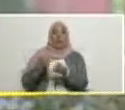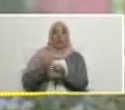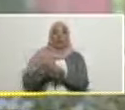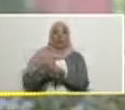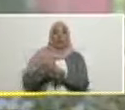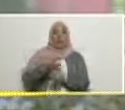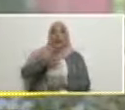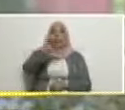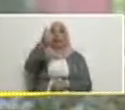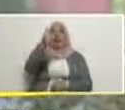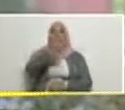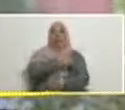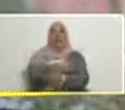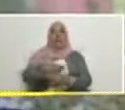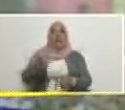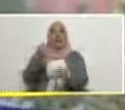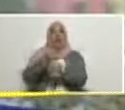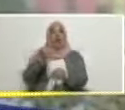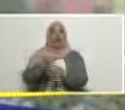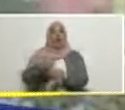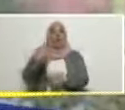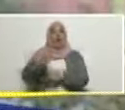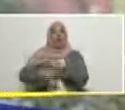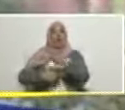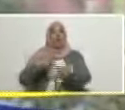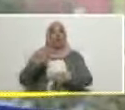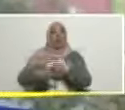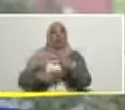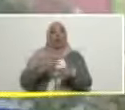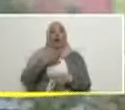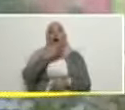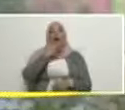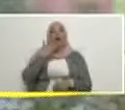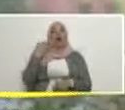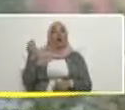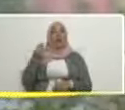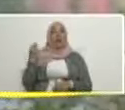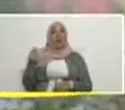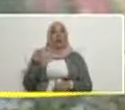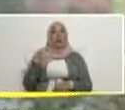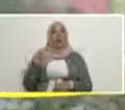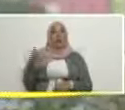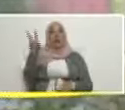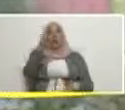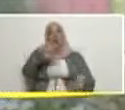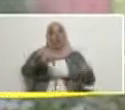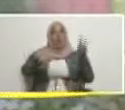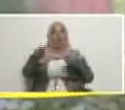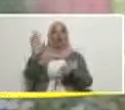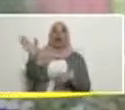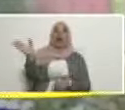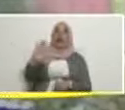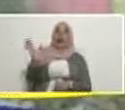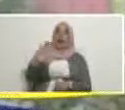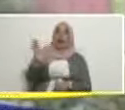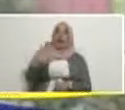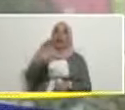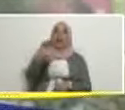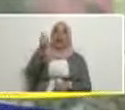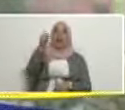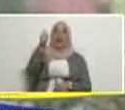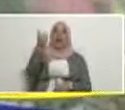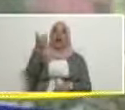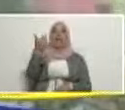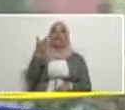menos 10.000 empleos productivos para la juventud. Y vamos a recorrer, arranca por Caracas, 10.000